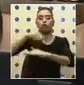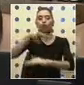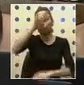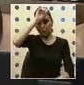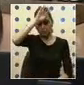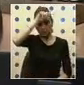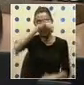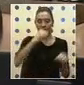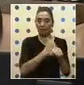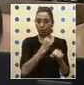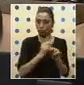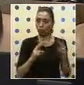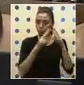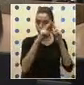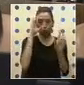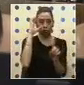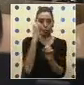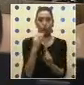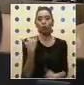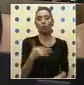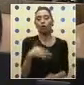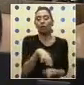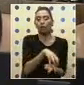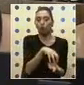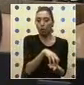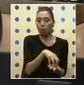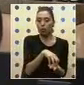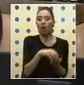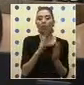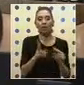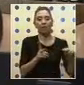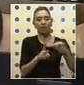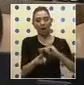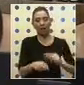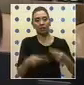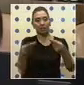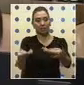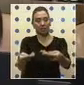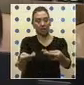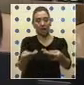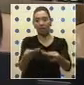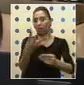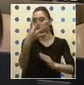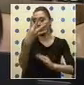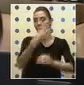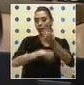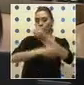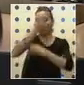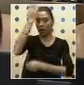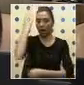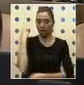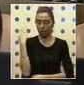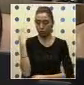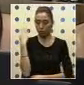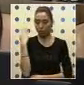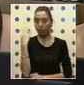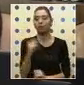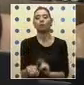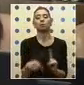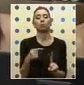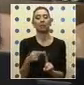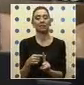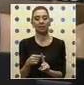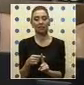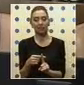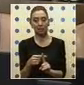emblemática en contexto cultural para la comuna debió ser entregada a la comunidad a lo menos hace cuatro años atrás. Más aún si se